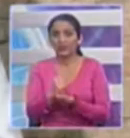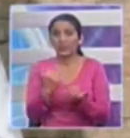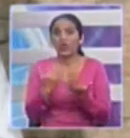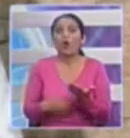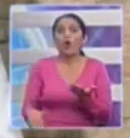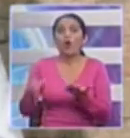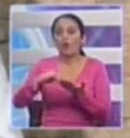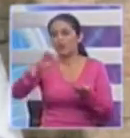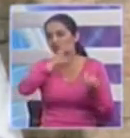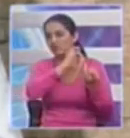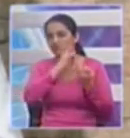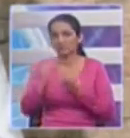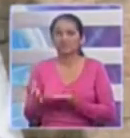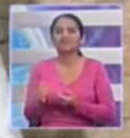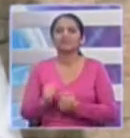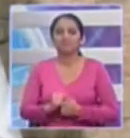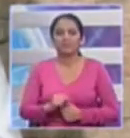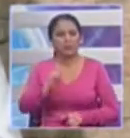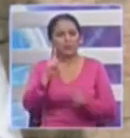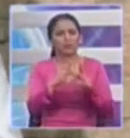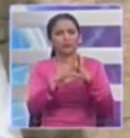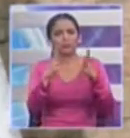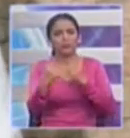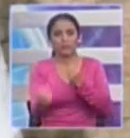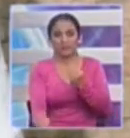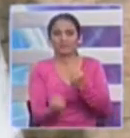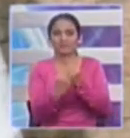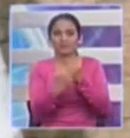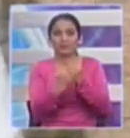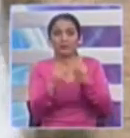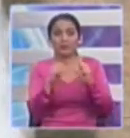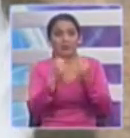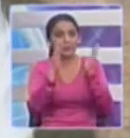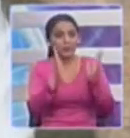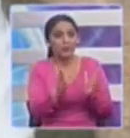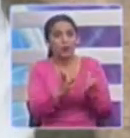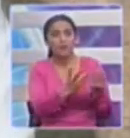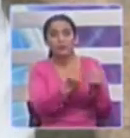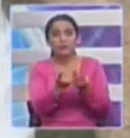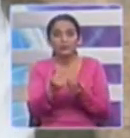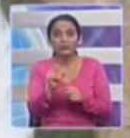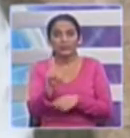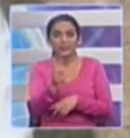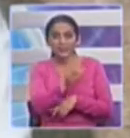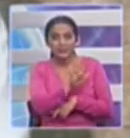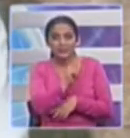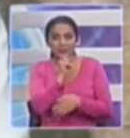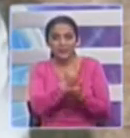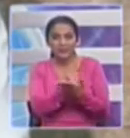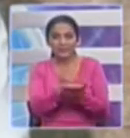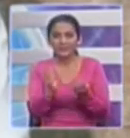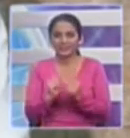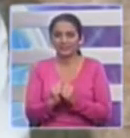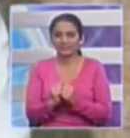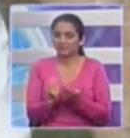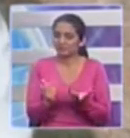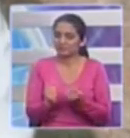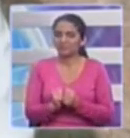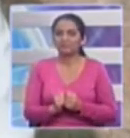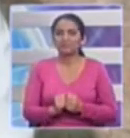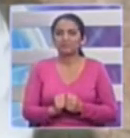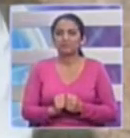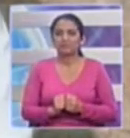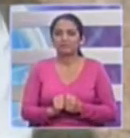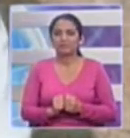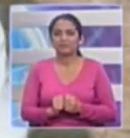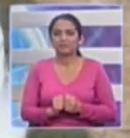nuevamente derrotados. Tenemos mayoría absoluta en la Asamblea Nacional. Me gusta esta idea de haber ganado por 1 millón de votos, más de 1 millón de votos,